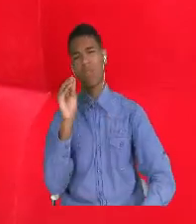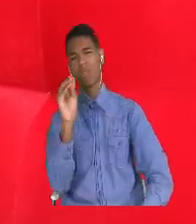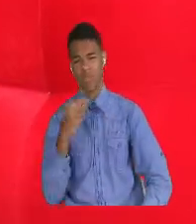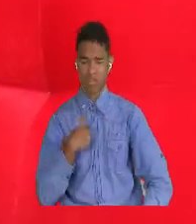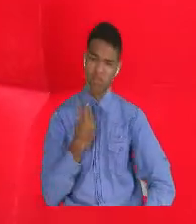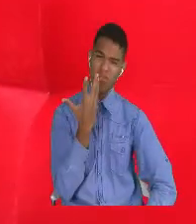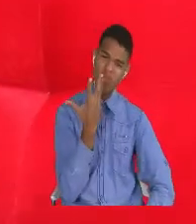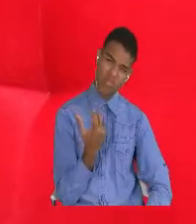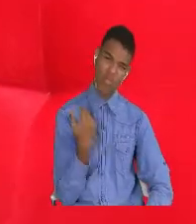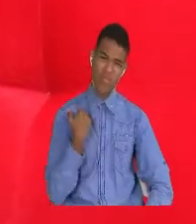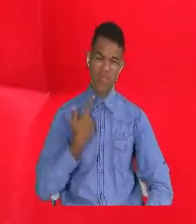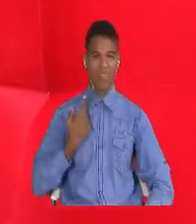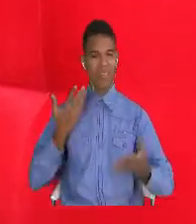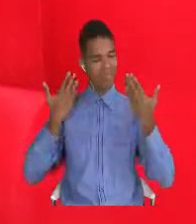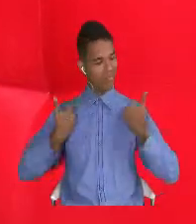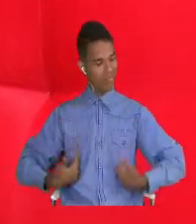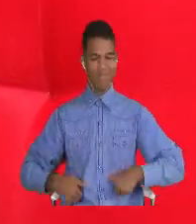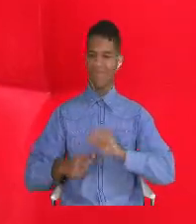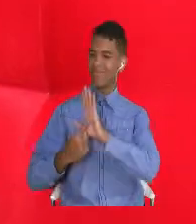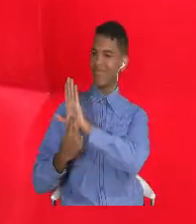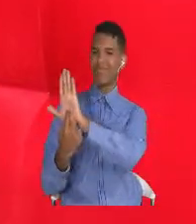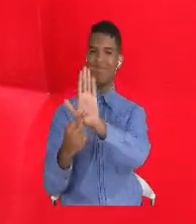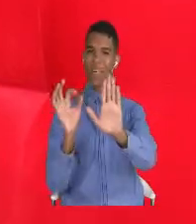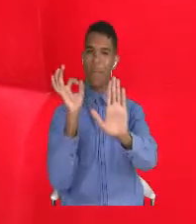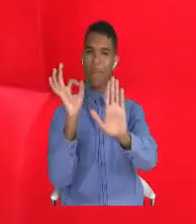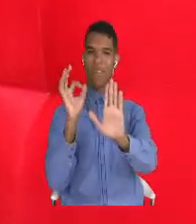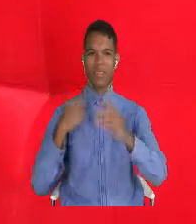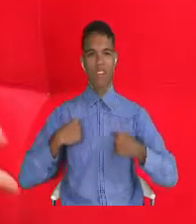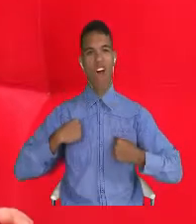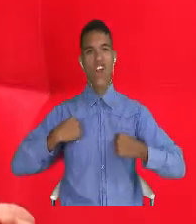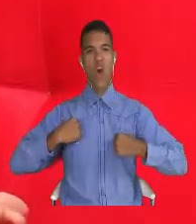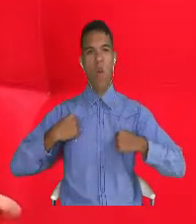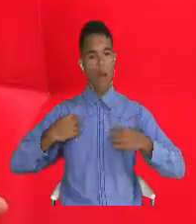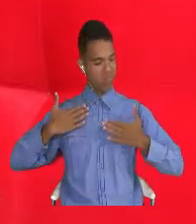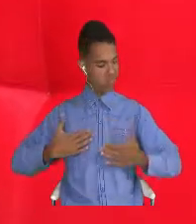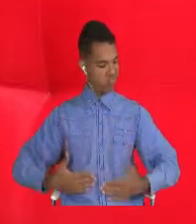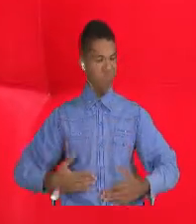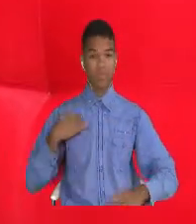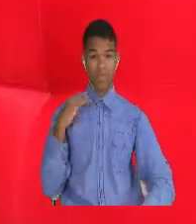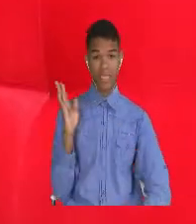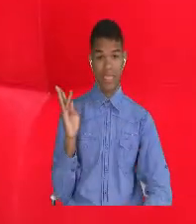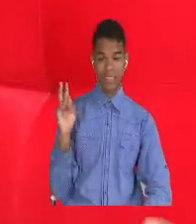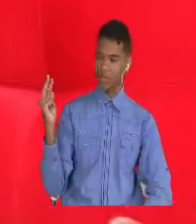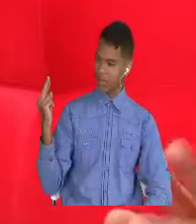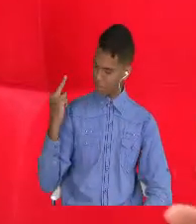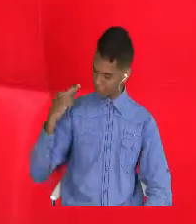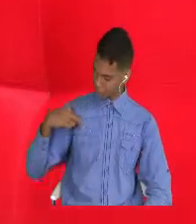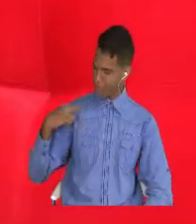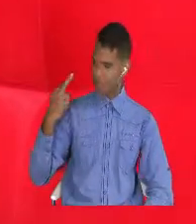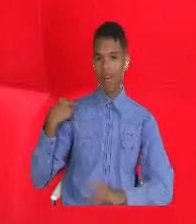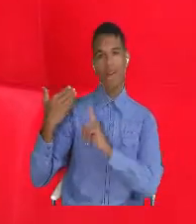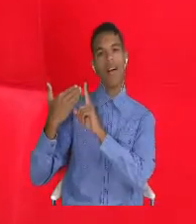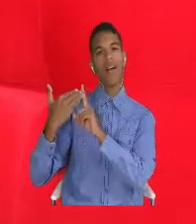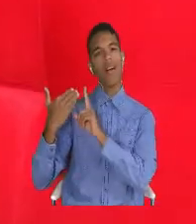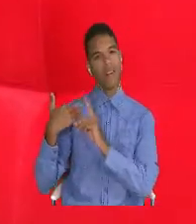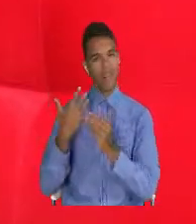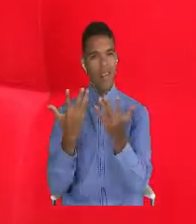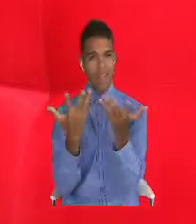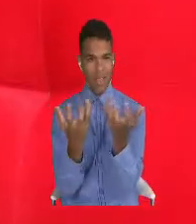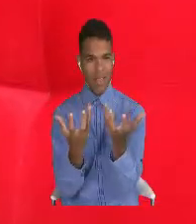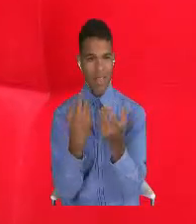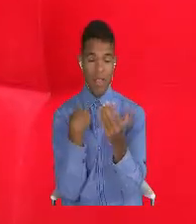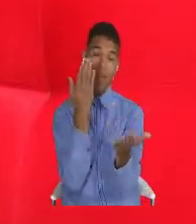mejor, quiero lucir mejor, quiero que mi ropa se vea mejor, quiero que mi esposo me vea mejor. Yo les aconsejo, dependiendo de la grasita